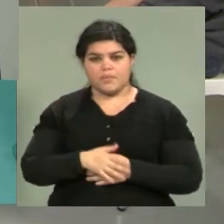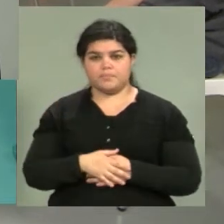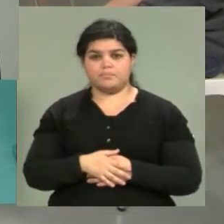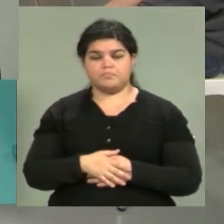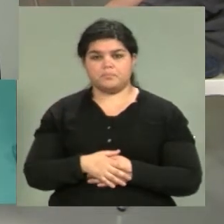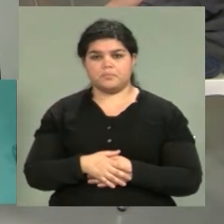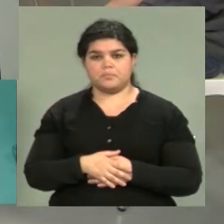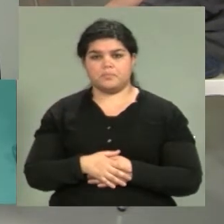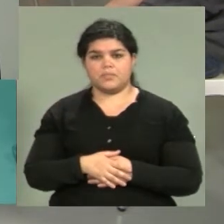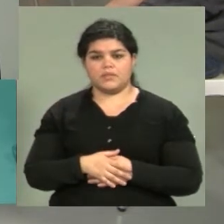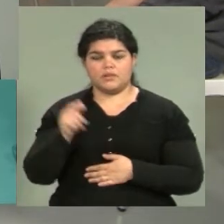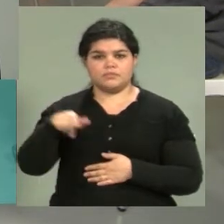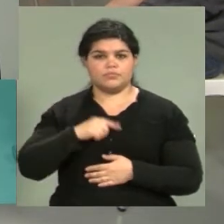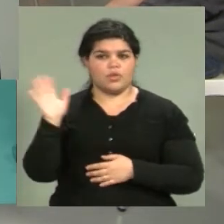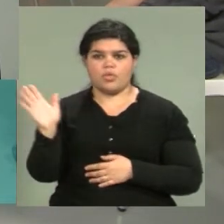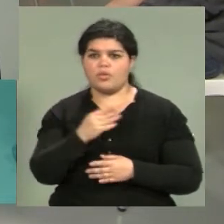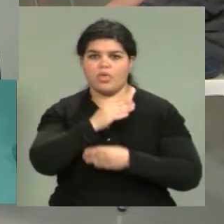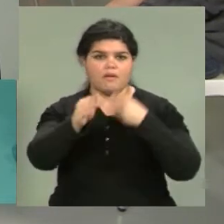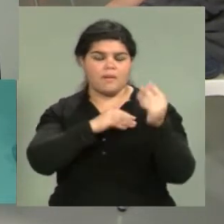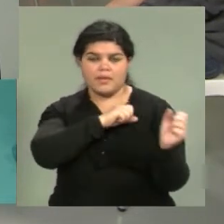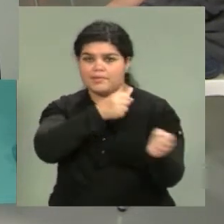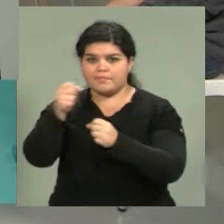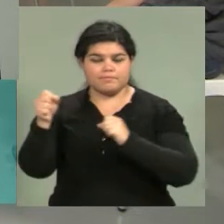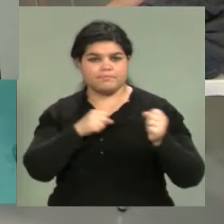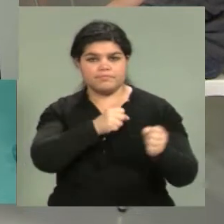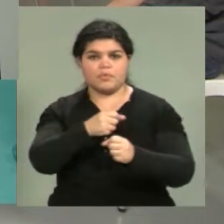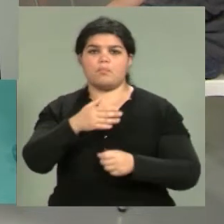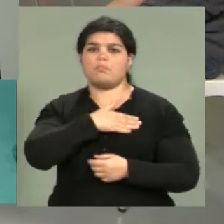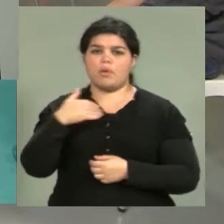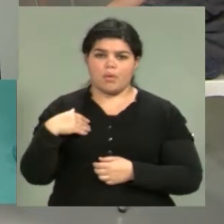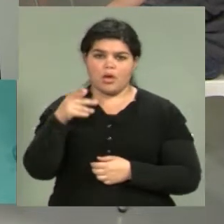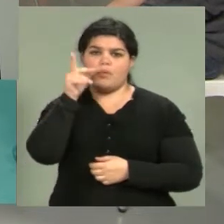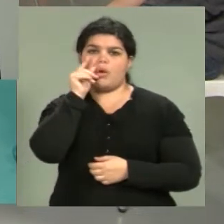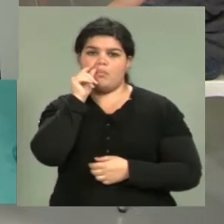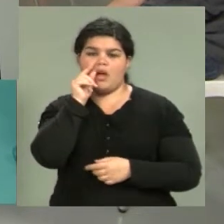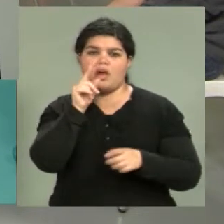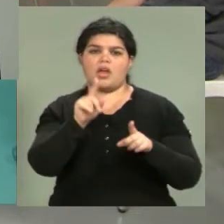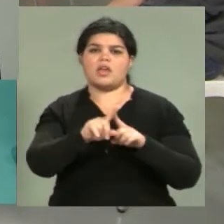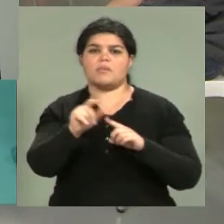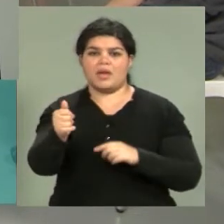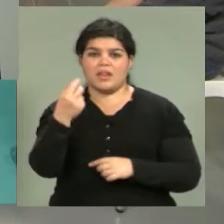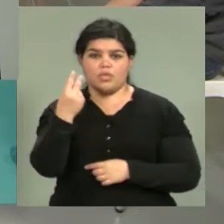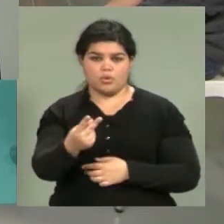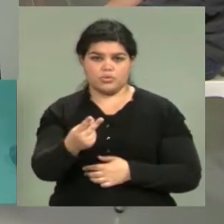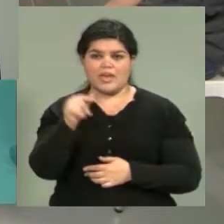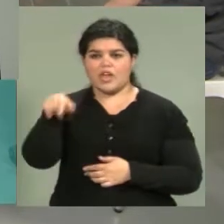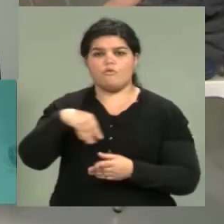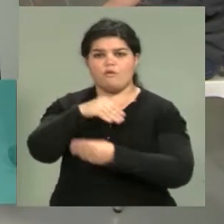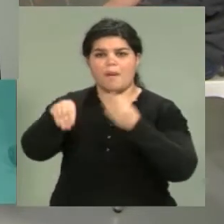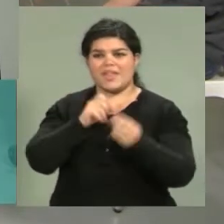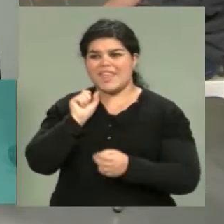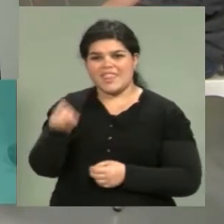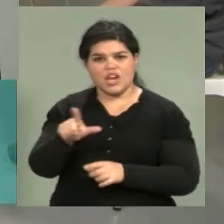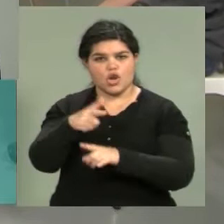momento, la desesperación de toda la familia, en ese momento estaban tanto mi mamá, mi papá y sus dos hermanas. Marcelo no tenía familia propia, no